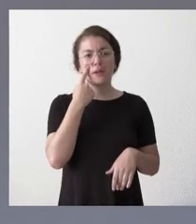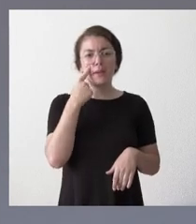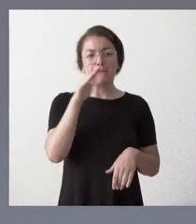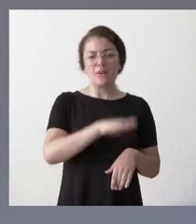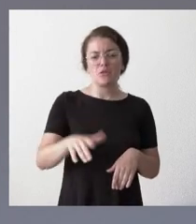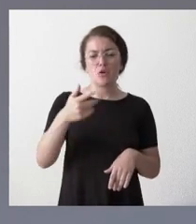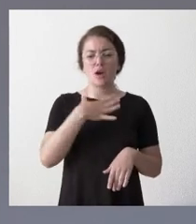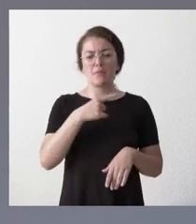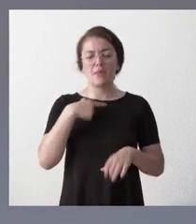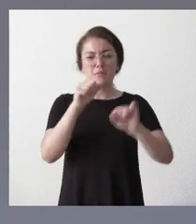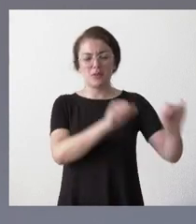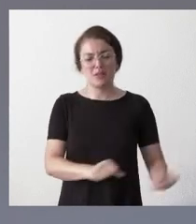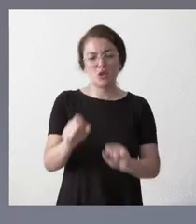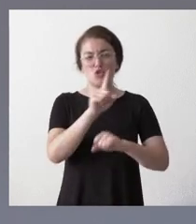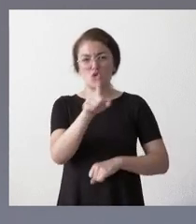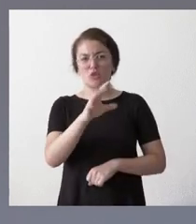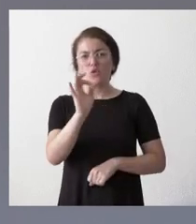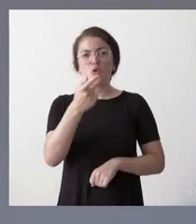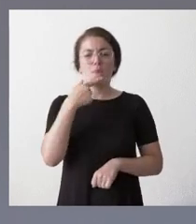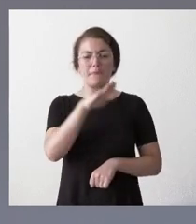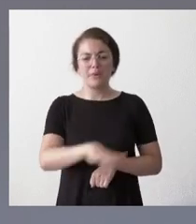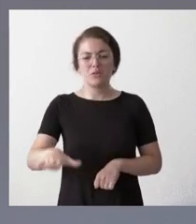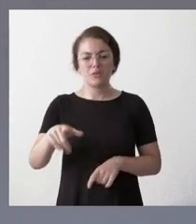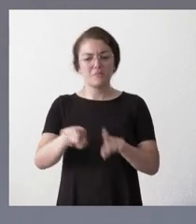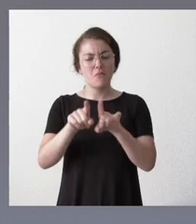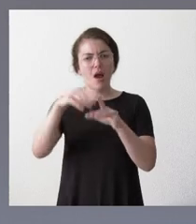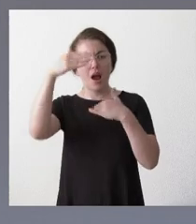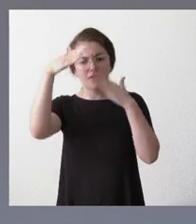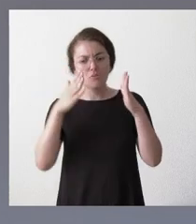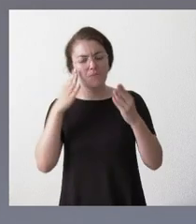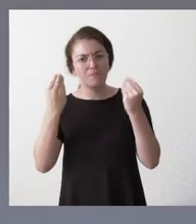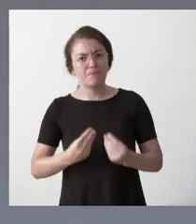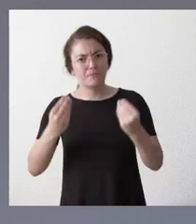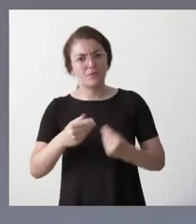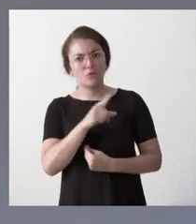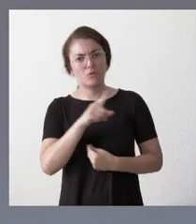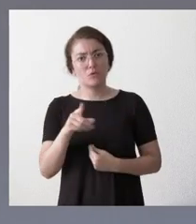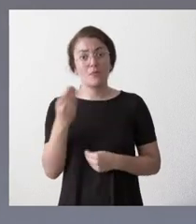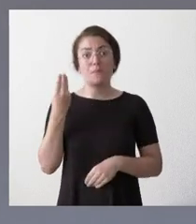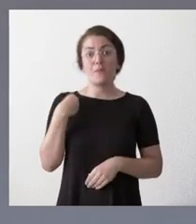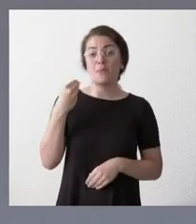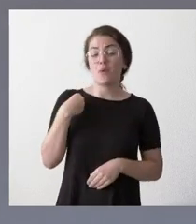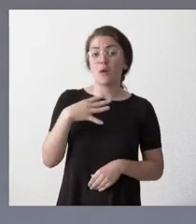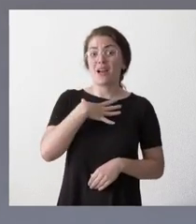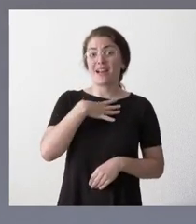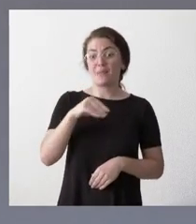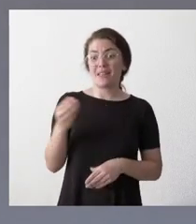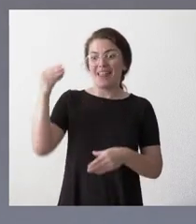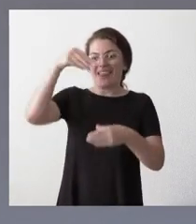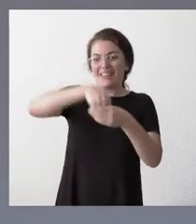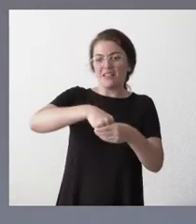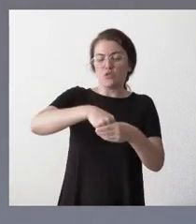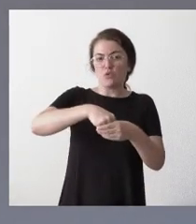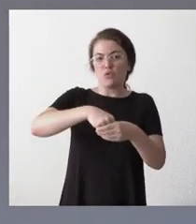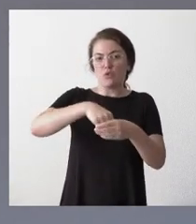menores no estaban correctamente atendidos, tal como estarían dentro del sistema de